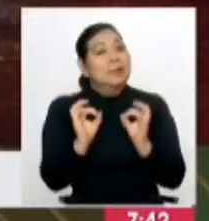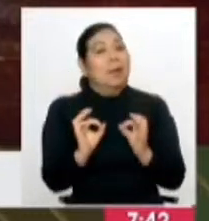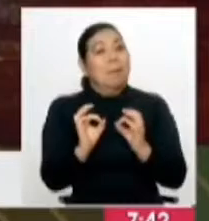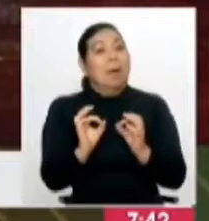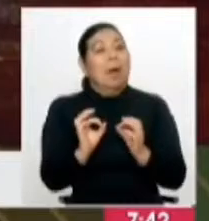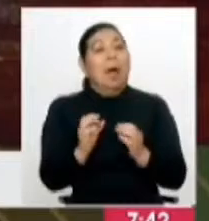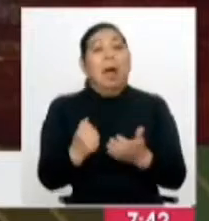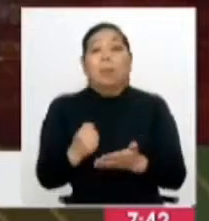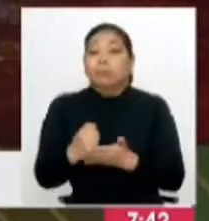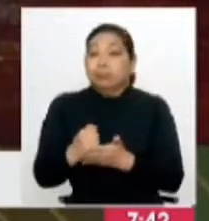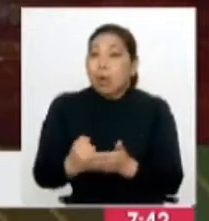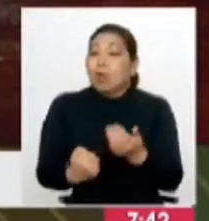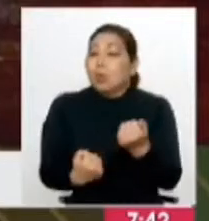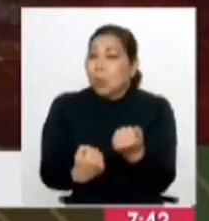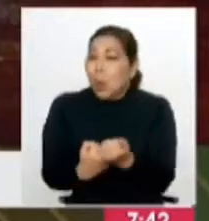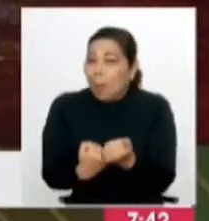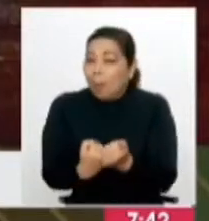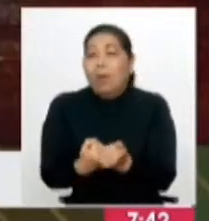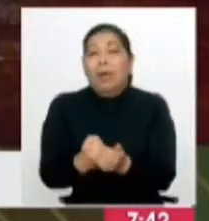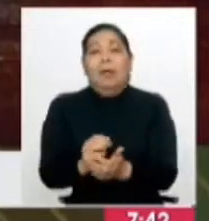vamos a apoyar